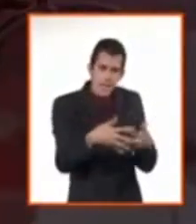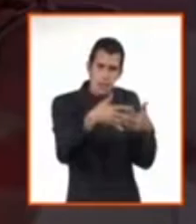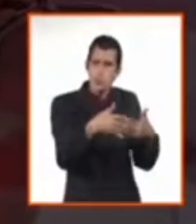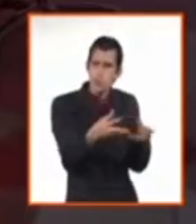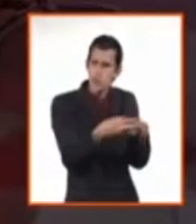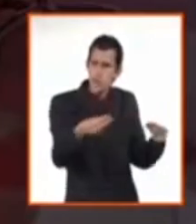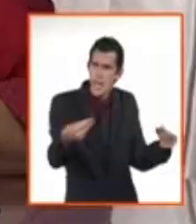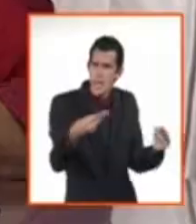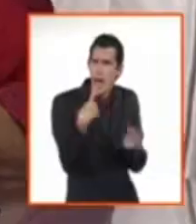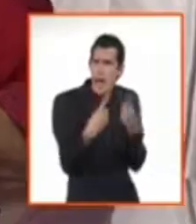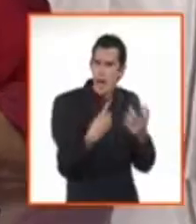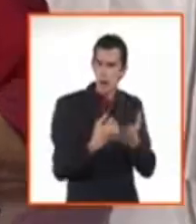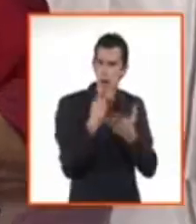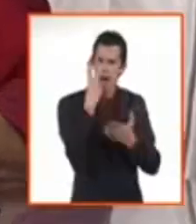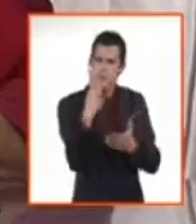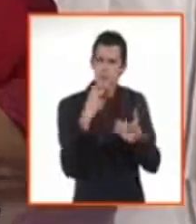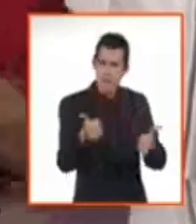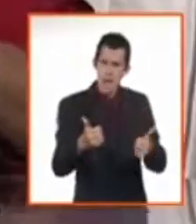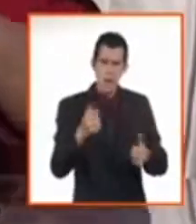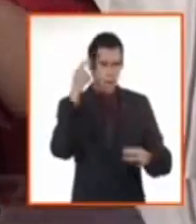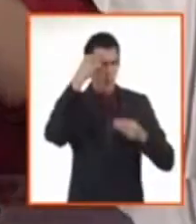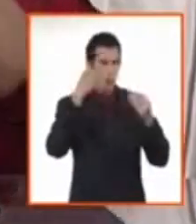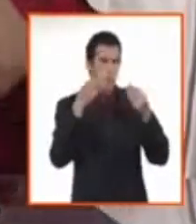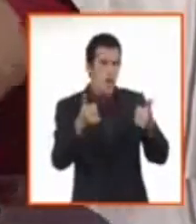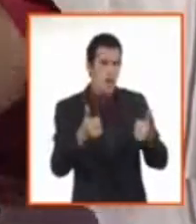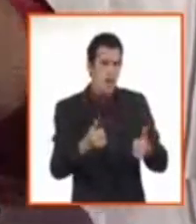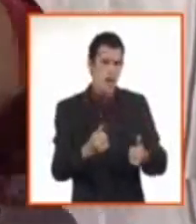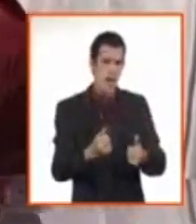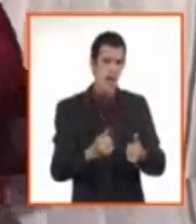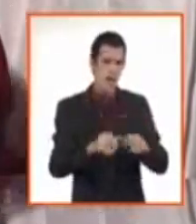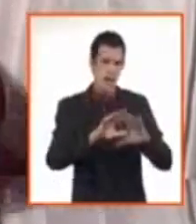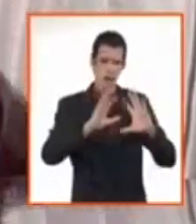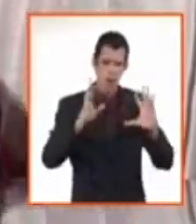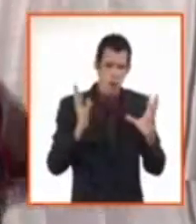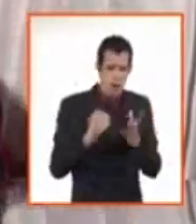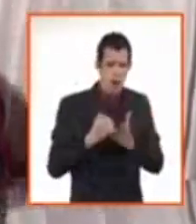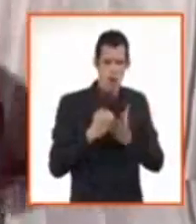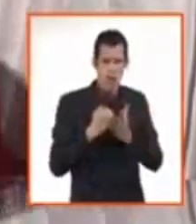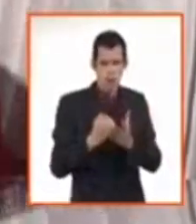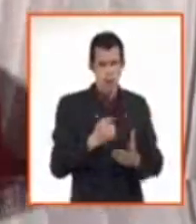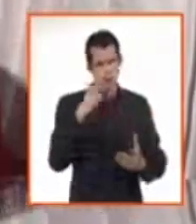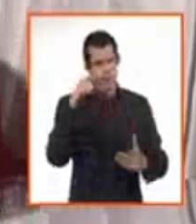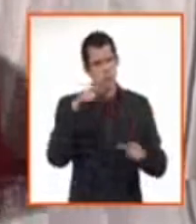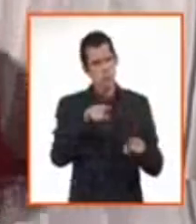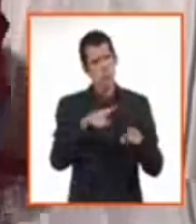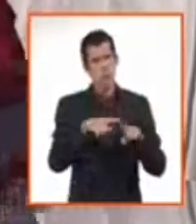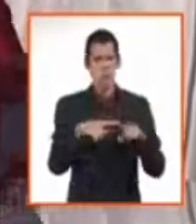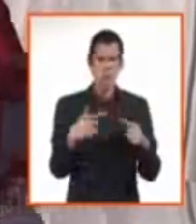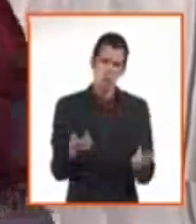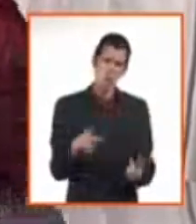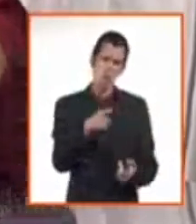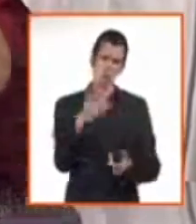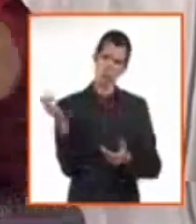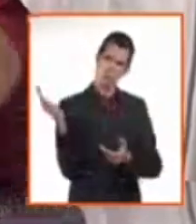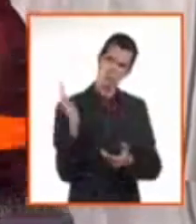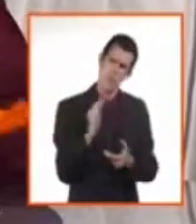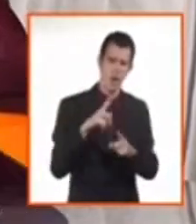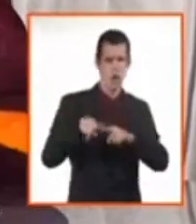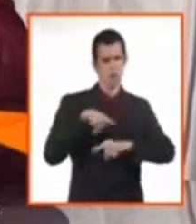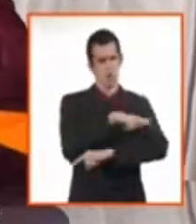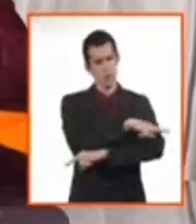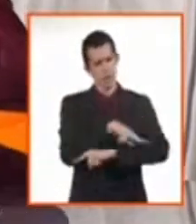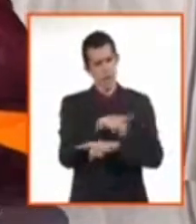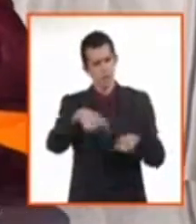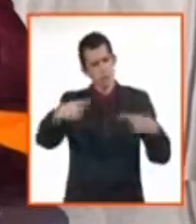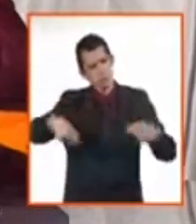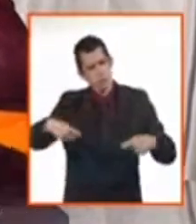el control fronterizo es rechazar indocumentado ojo yo no estaba viendo ni la